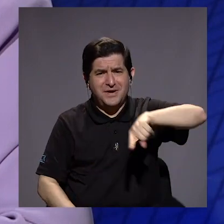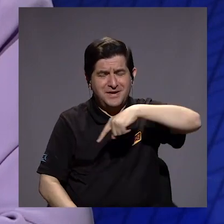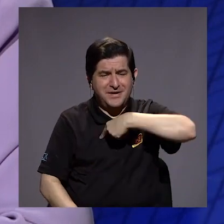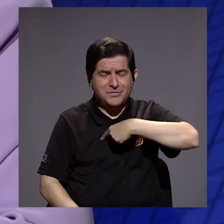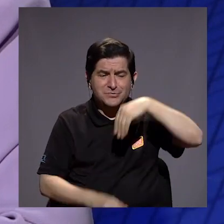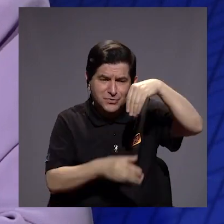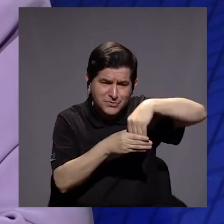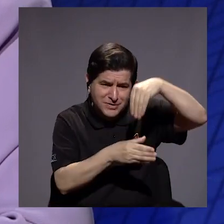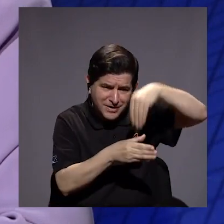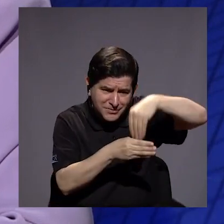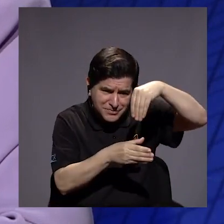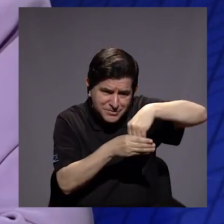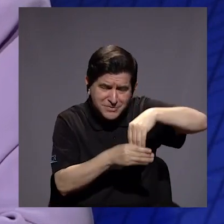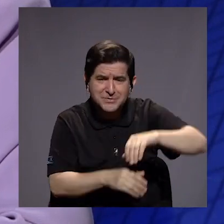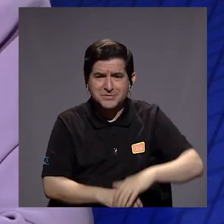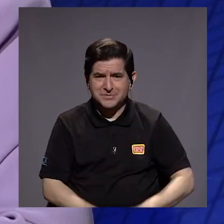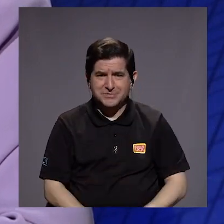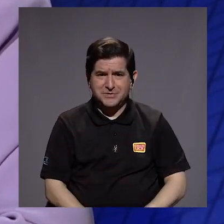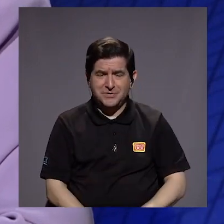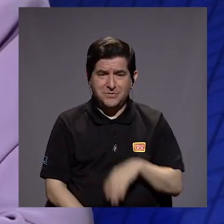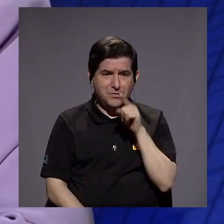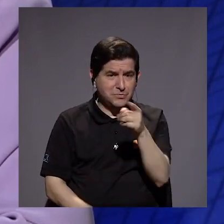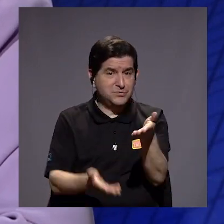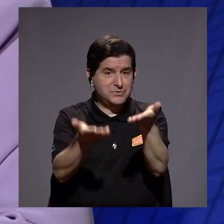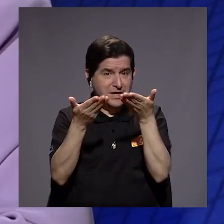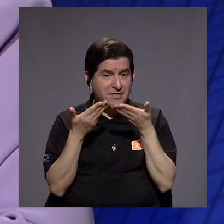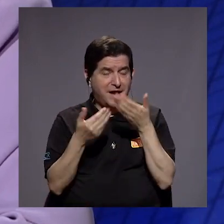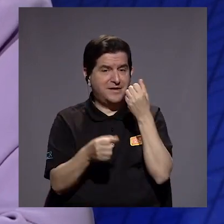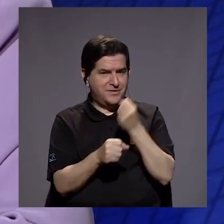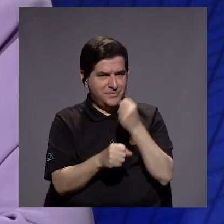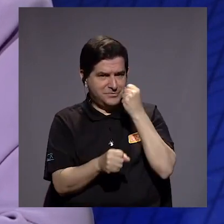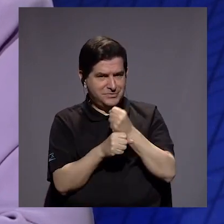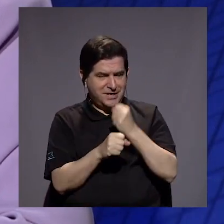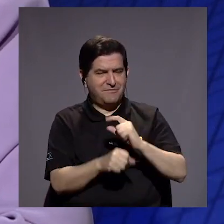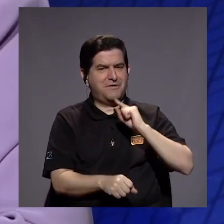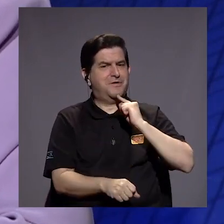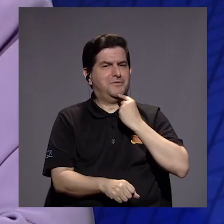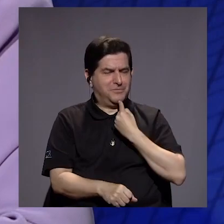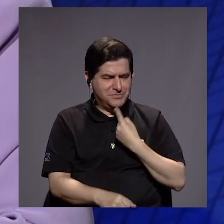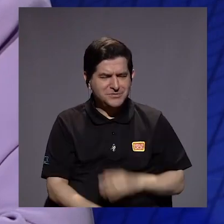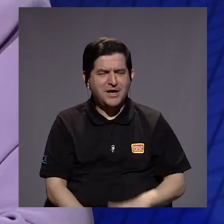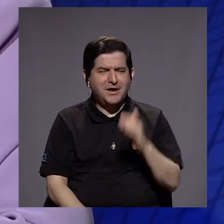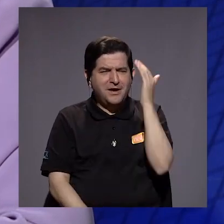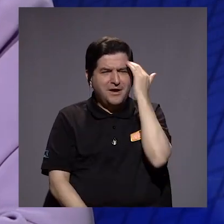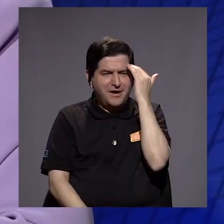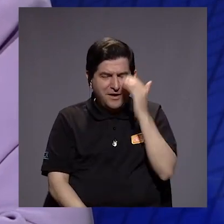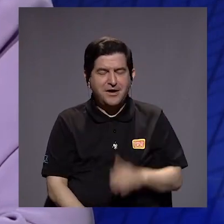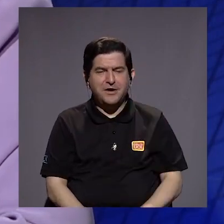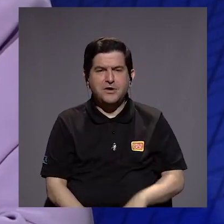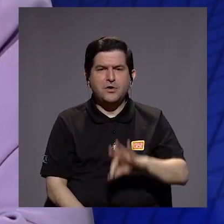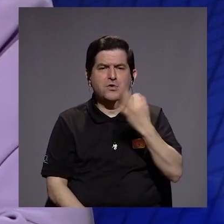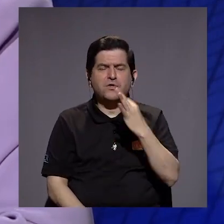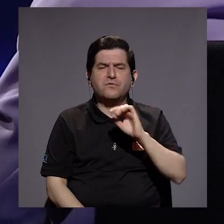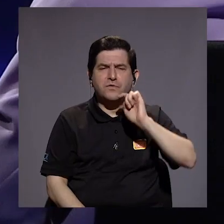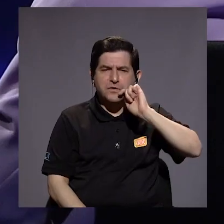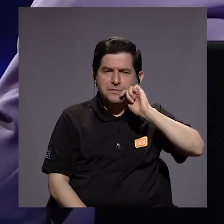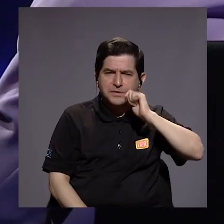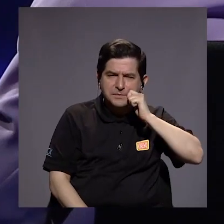todo por el aporte que usted hizo en un trabajo serio, concienzudo,